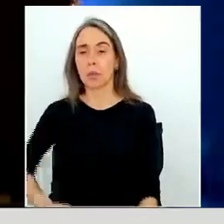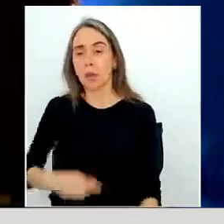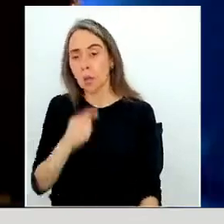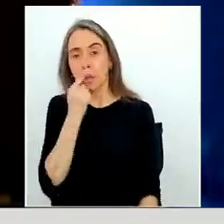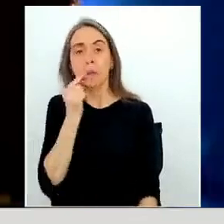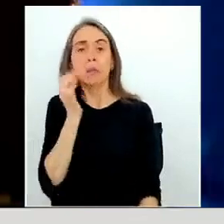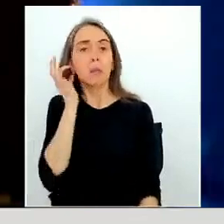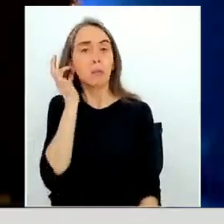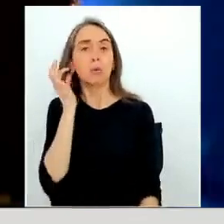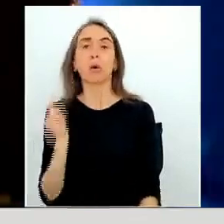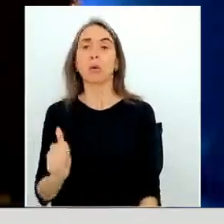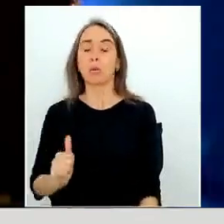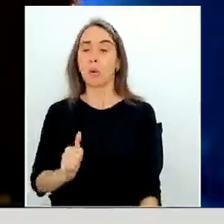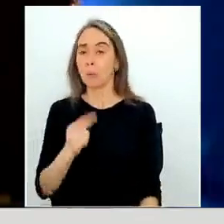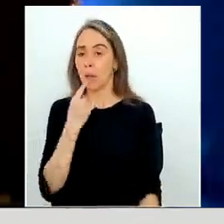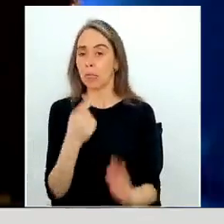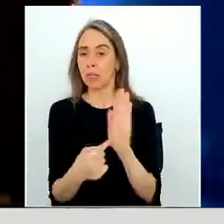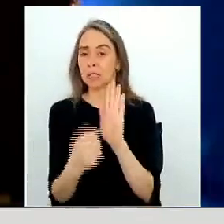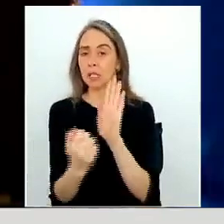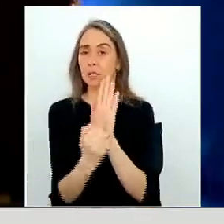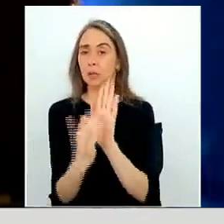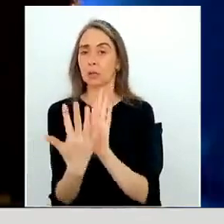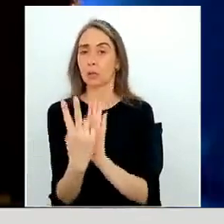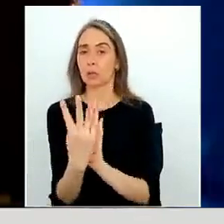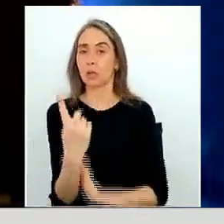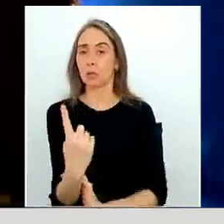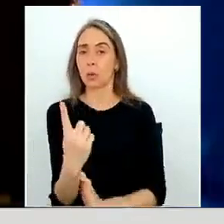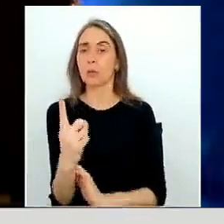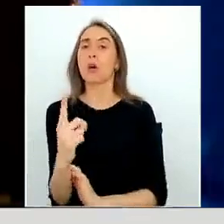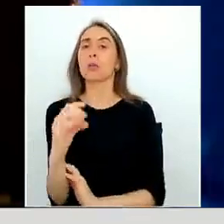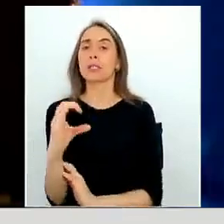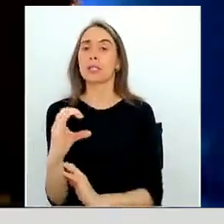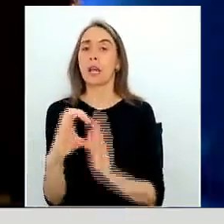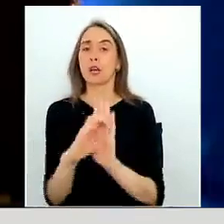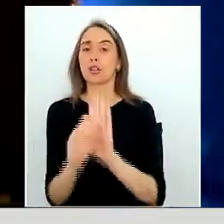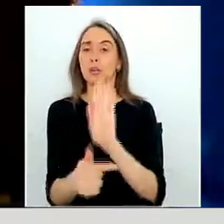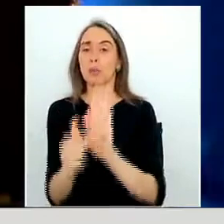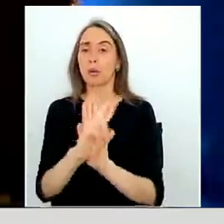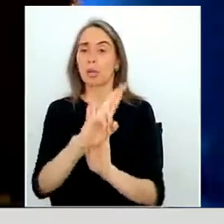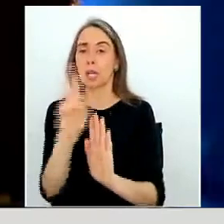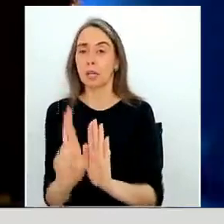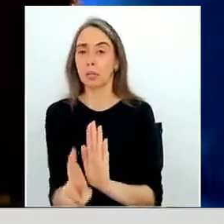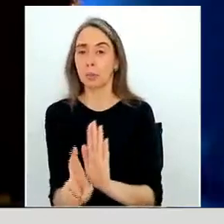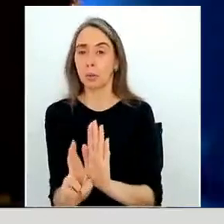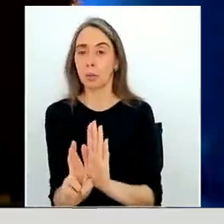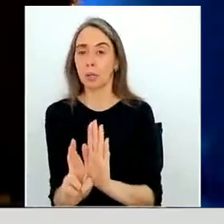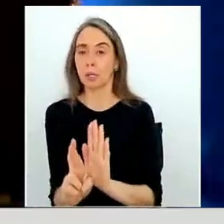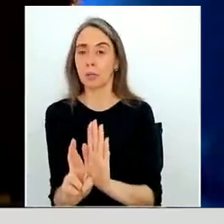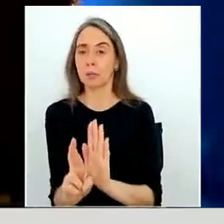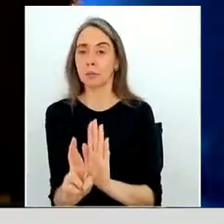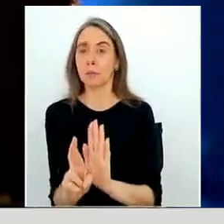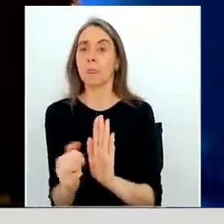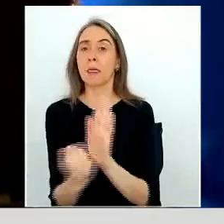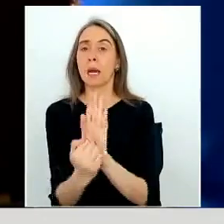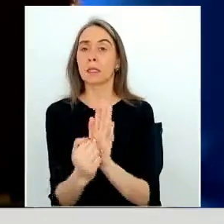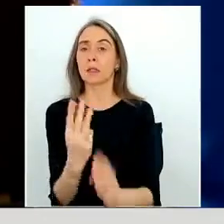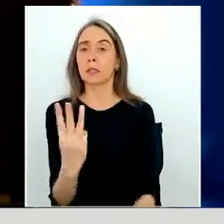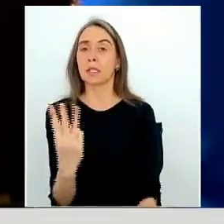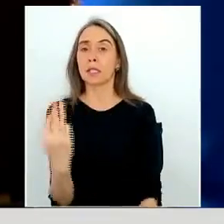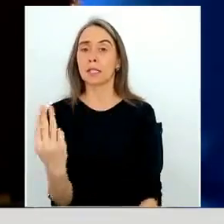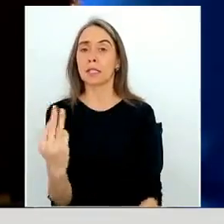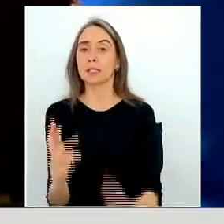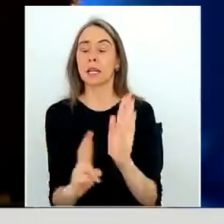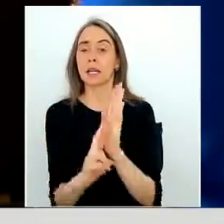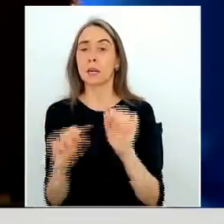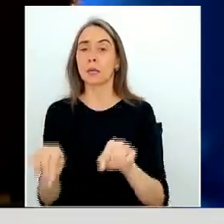conformidad con lo dispuesto artículo 52 número 1 letra c de la constitución política de la República y el artículo 313 del reglamento de la